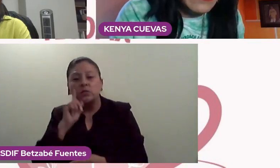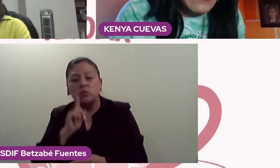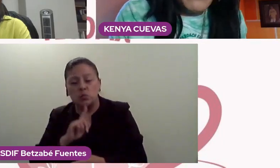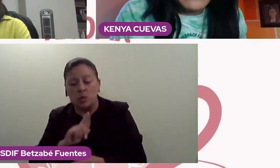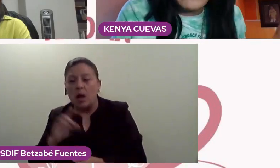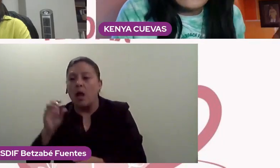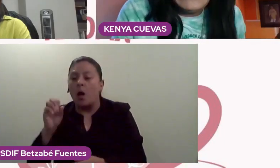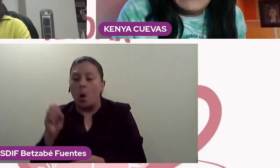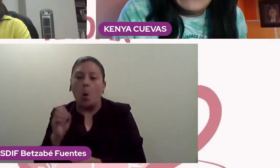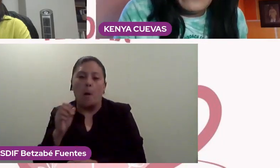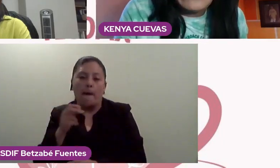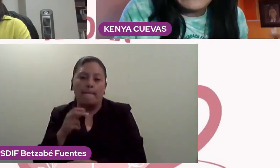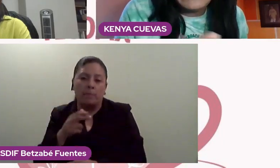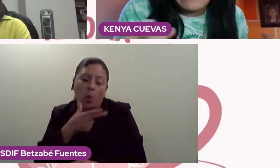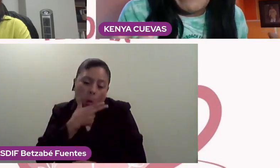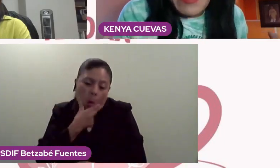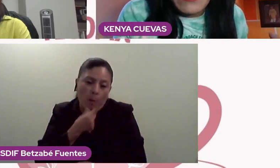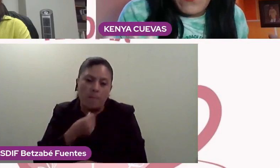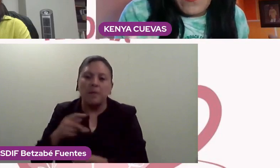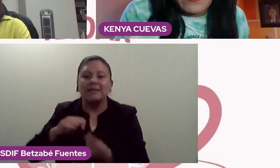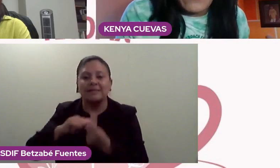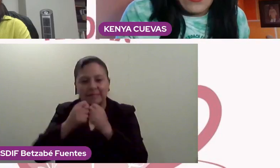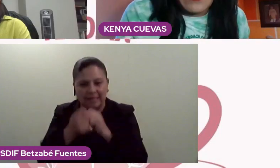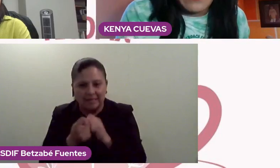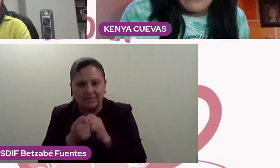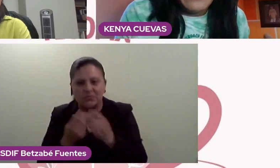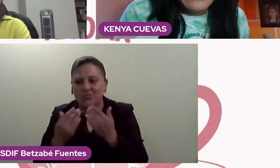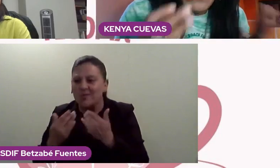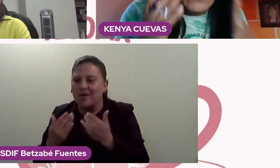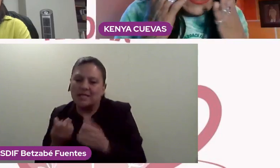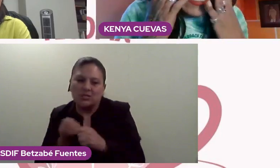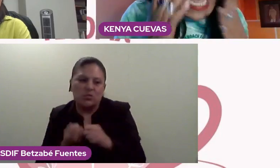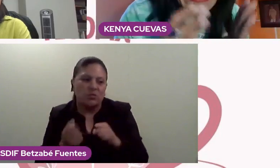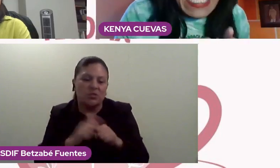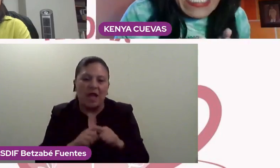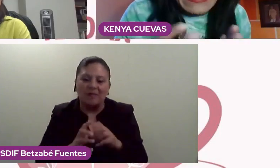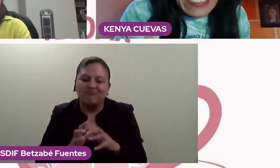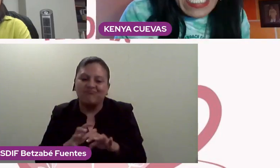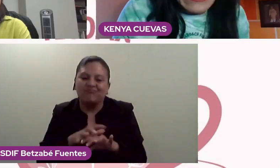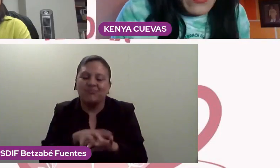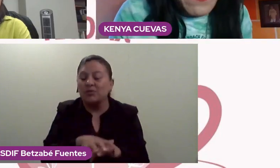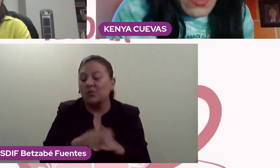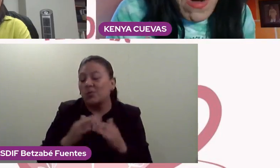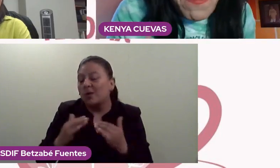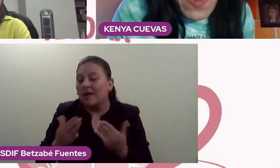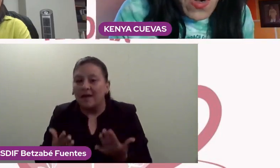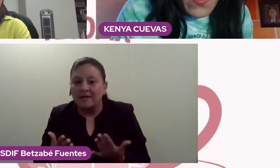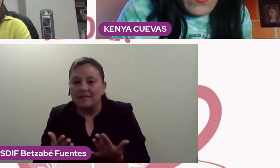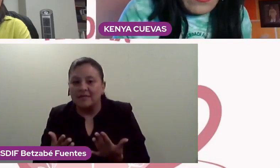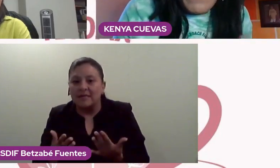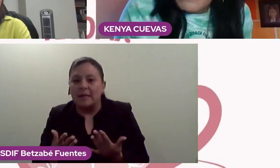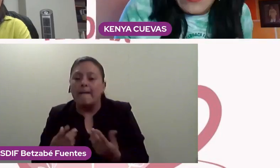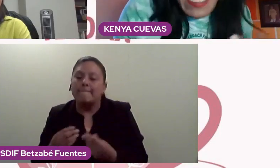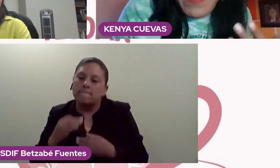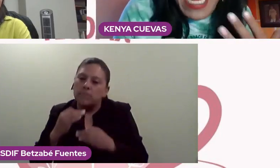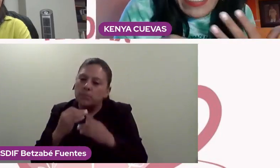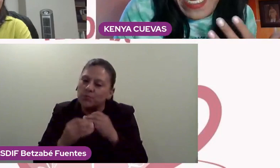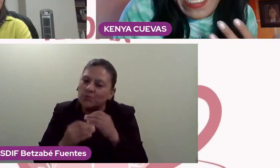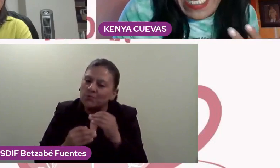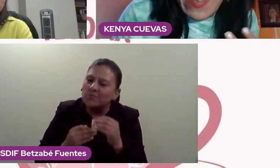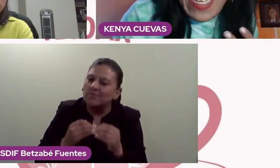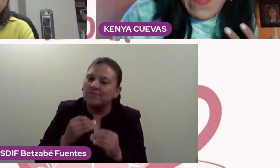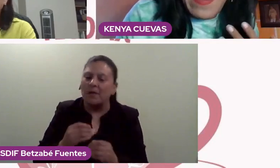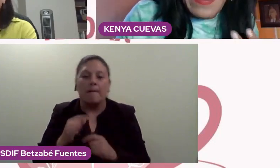trans, pues no han tenido este acercamiento con la sociedad. Entonces, irlas acercando poco a poco, pues cambia